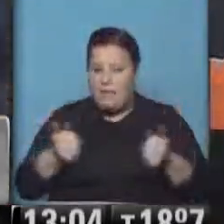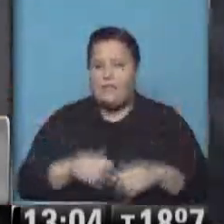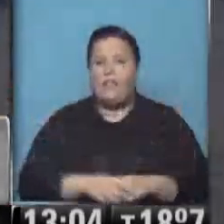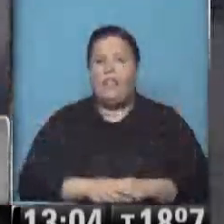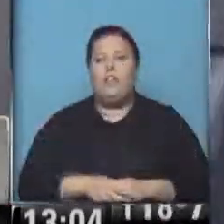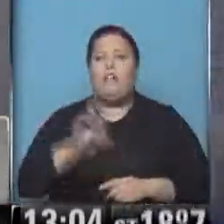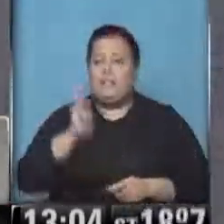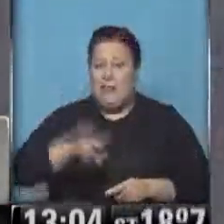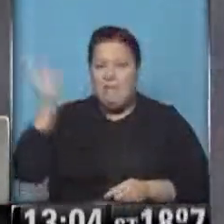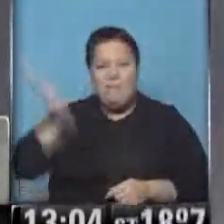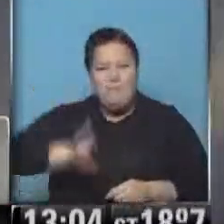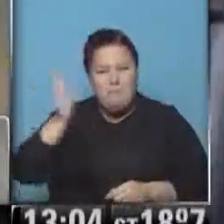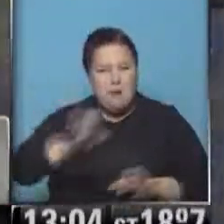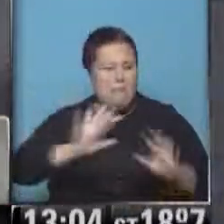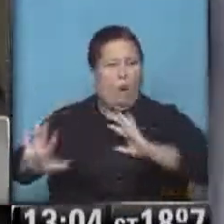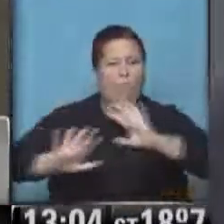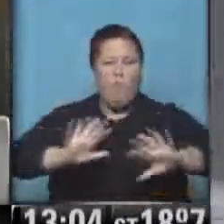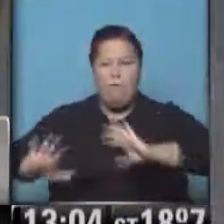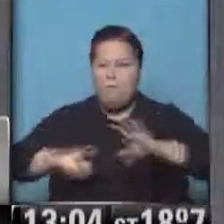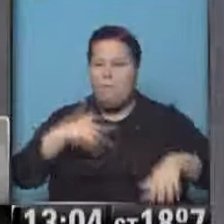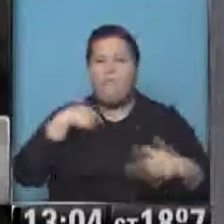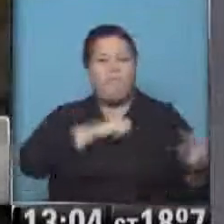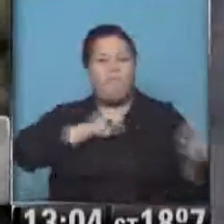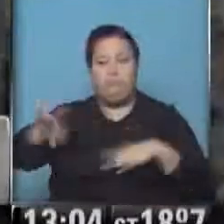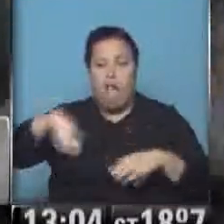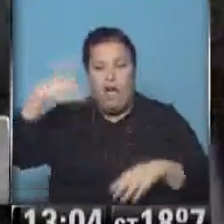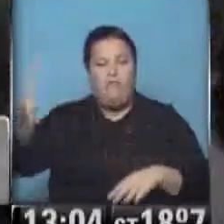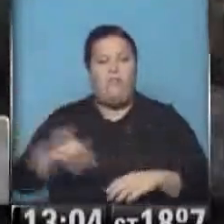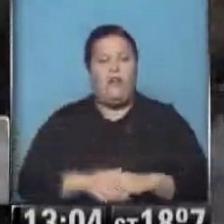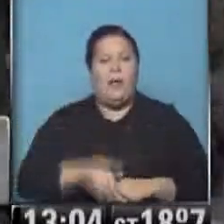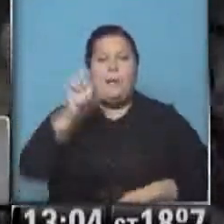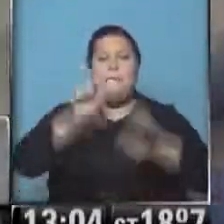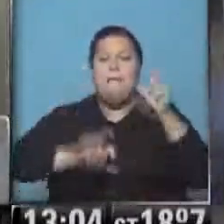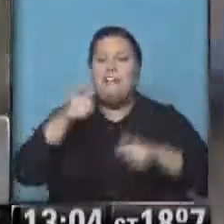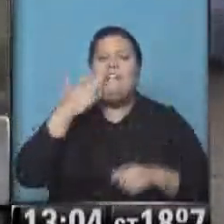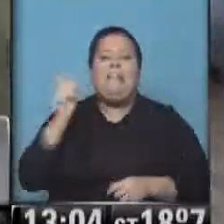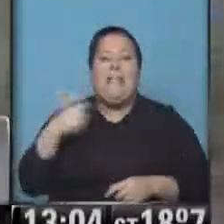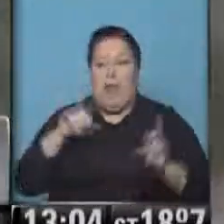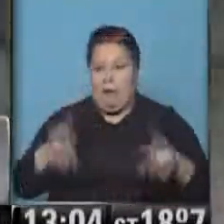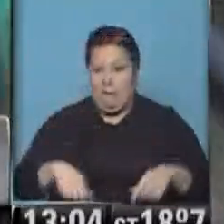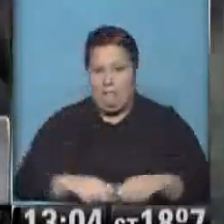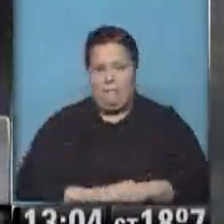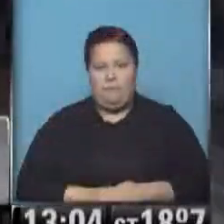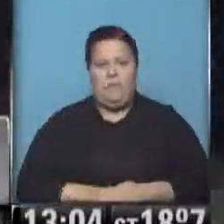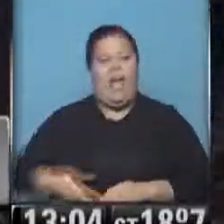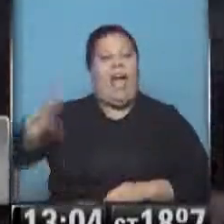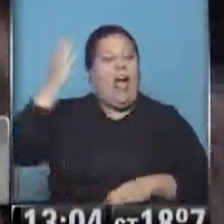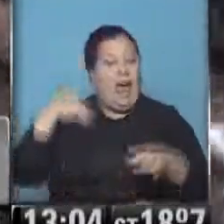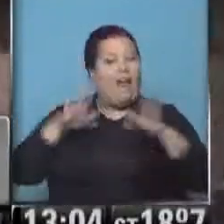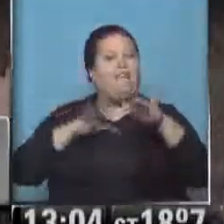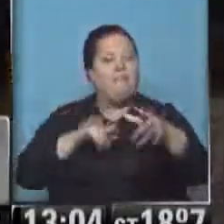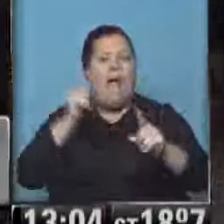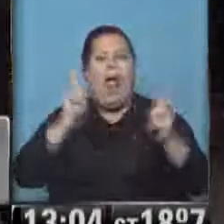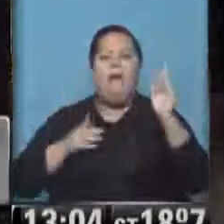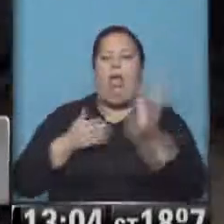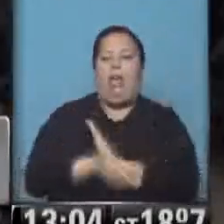que la golpearon, ¿no? A los empujones nos sacaron. Nosotros, es gente sin identificar, en la anterior manifestación también había